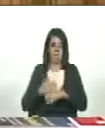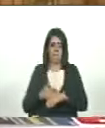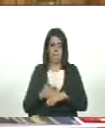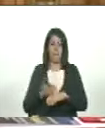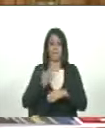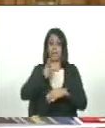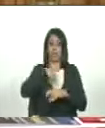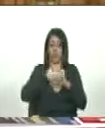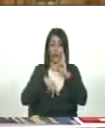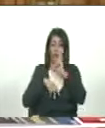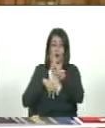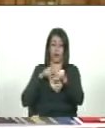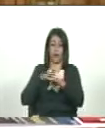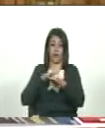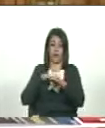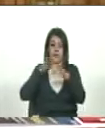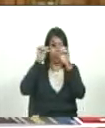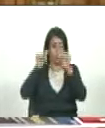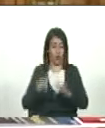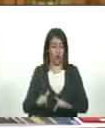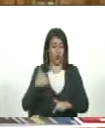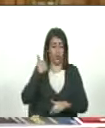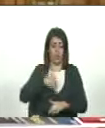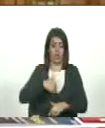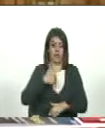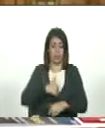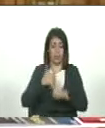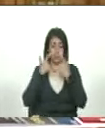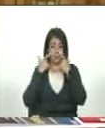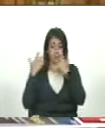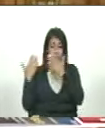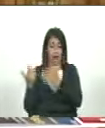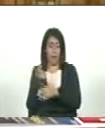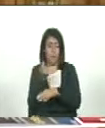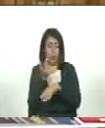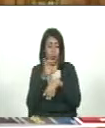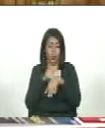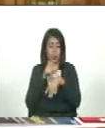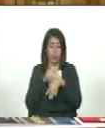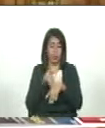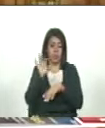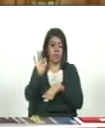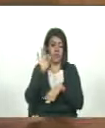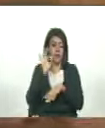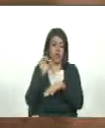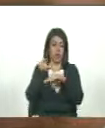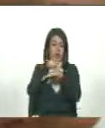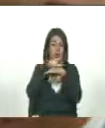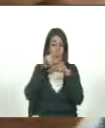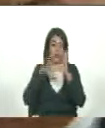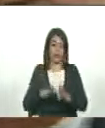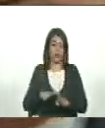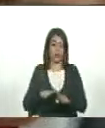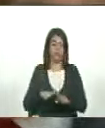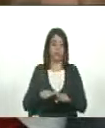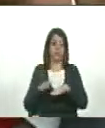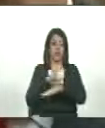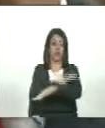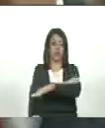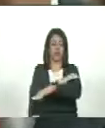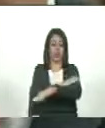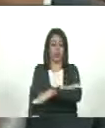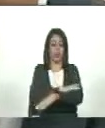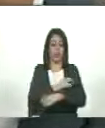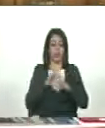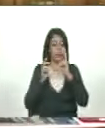Y estamos viendo lo que ocurre hoy en Argentina, a escasas horas de la elección de un gobierno neoliberal